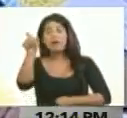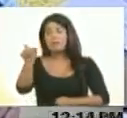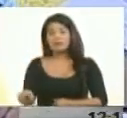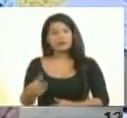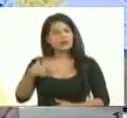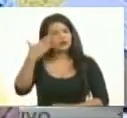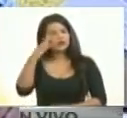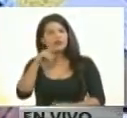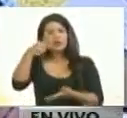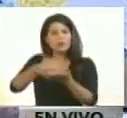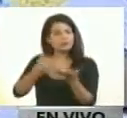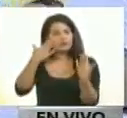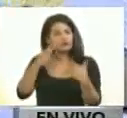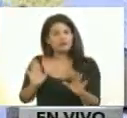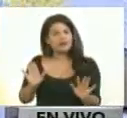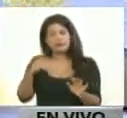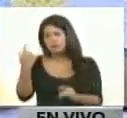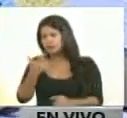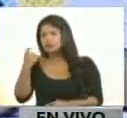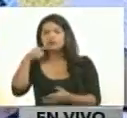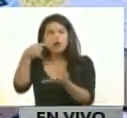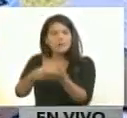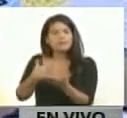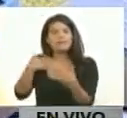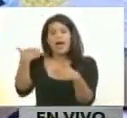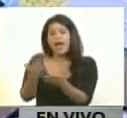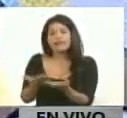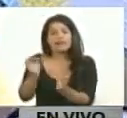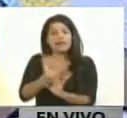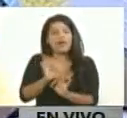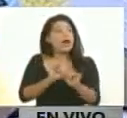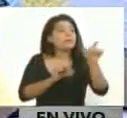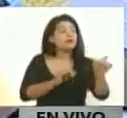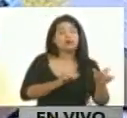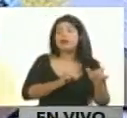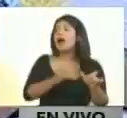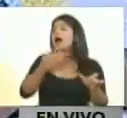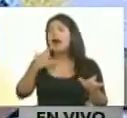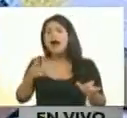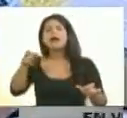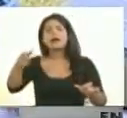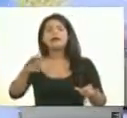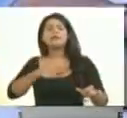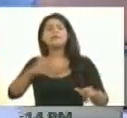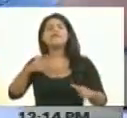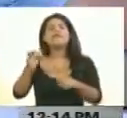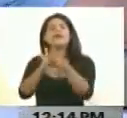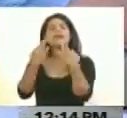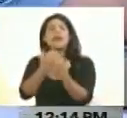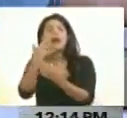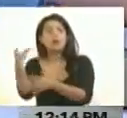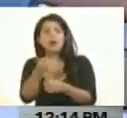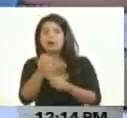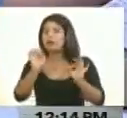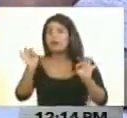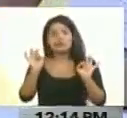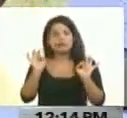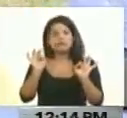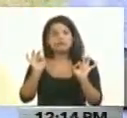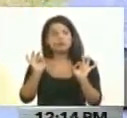que nos llama la atención. Hasta el momento nadie ha ido a reclamar el cadáver. Y